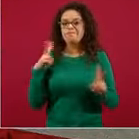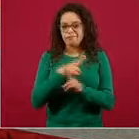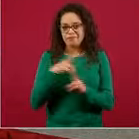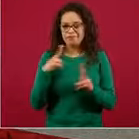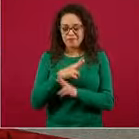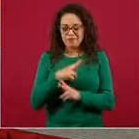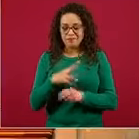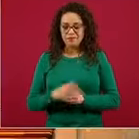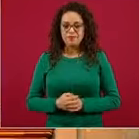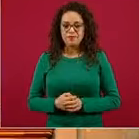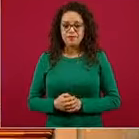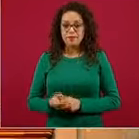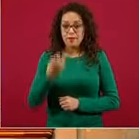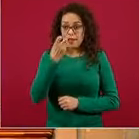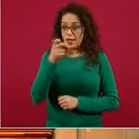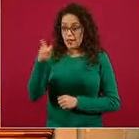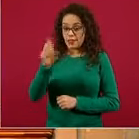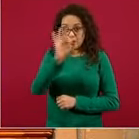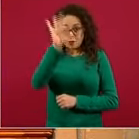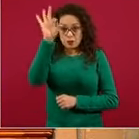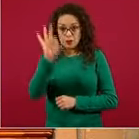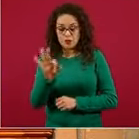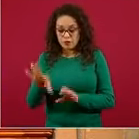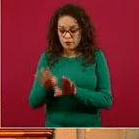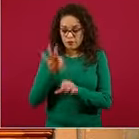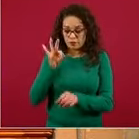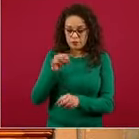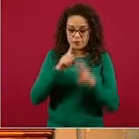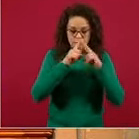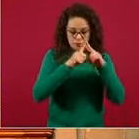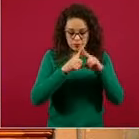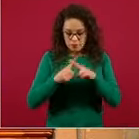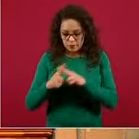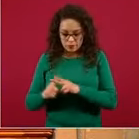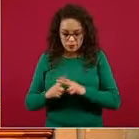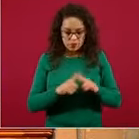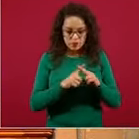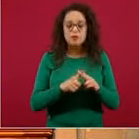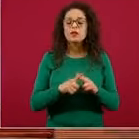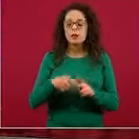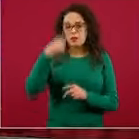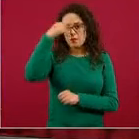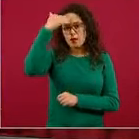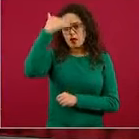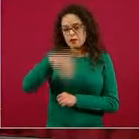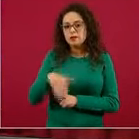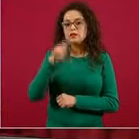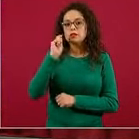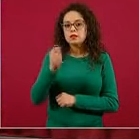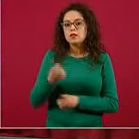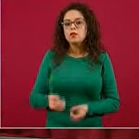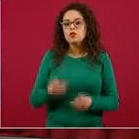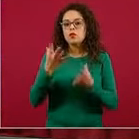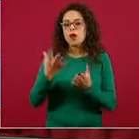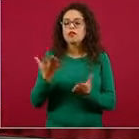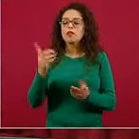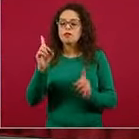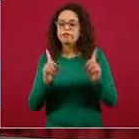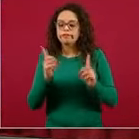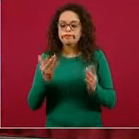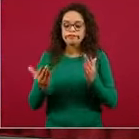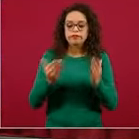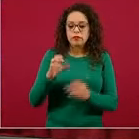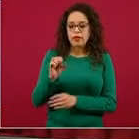precisamente este porcentaje de positividad es que podemos calcular los casos estimados. Tomamos ese